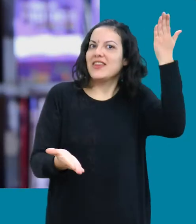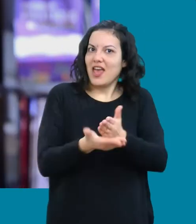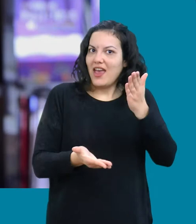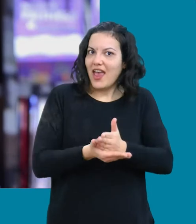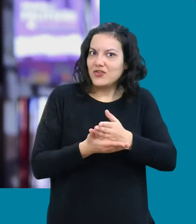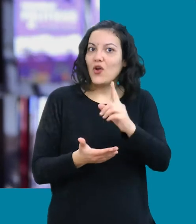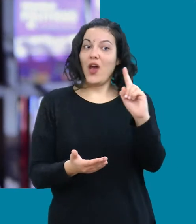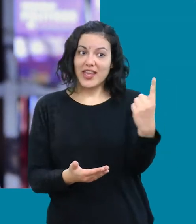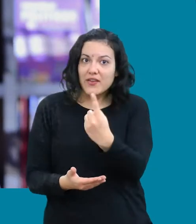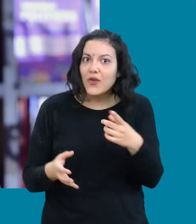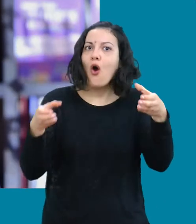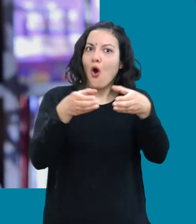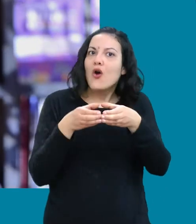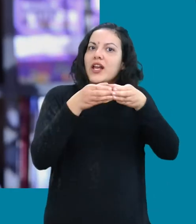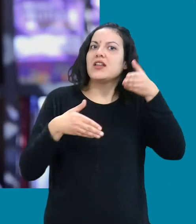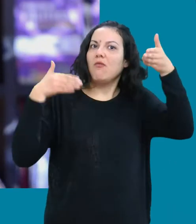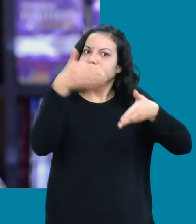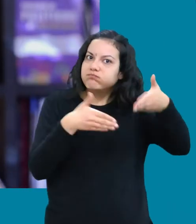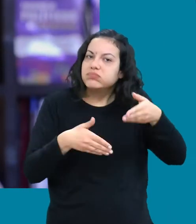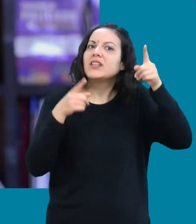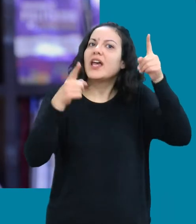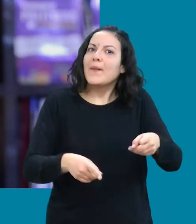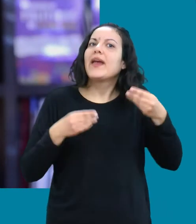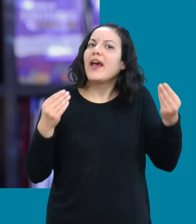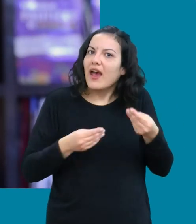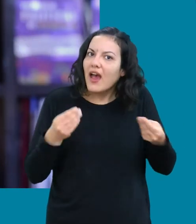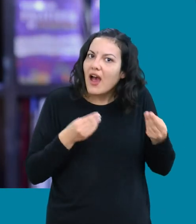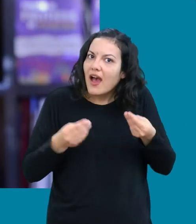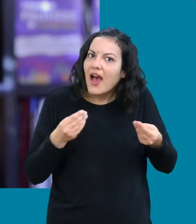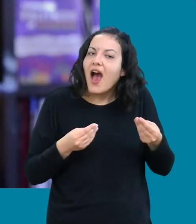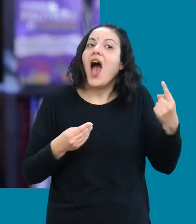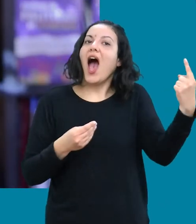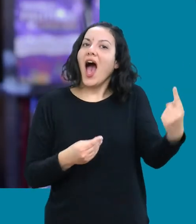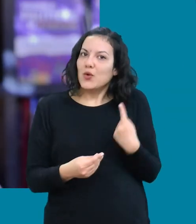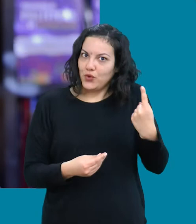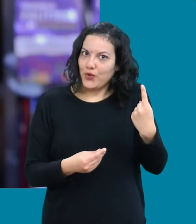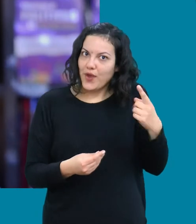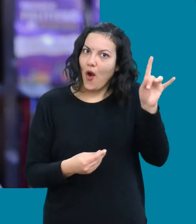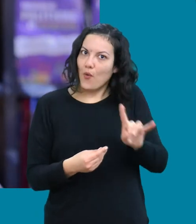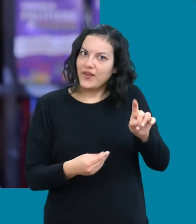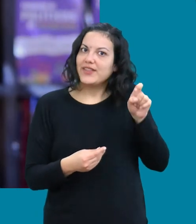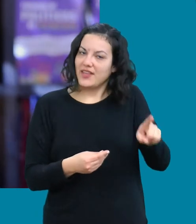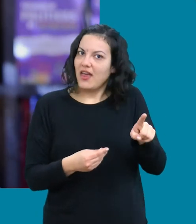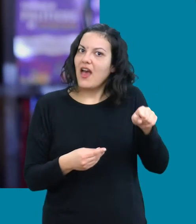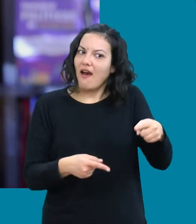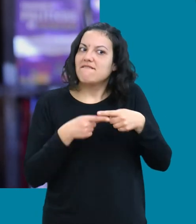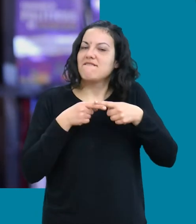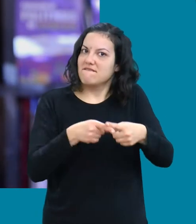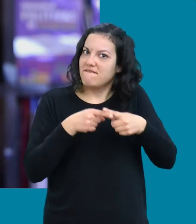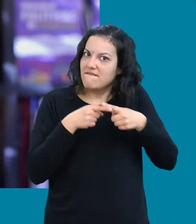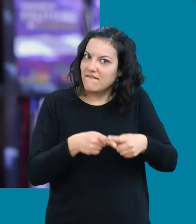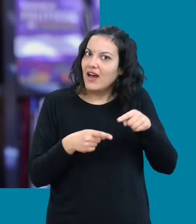es un derecho individual y colectivo, y está en juego la idea de autonomía de las